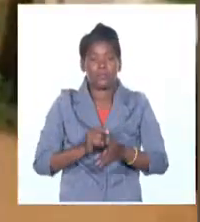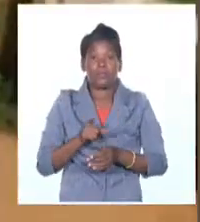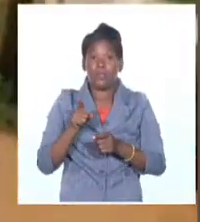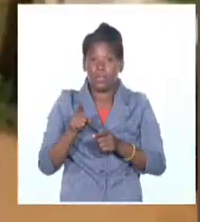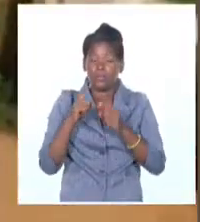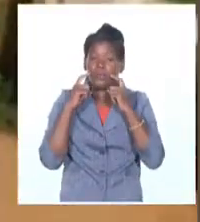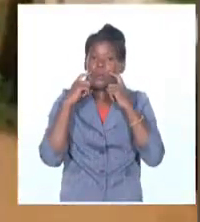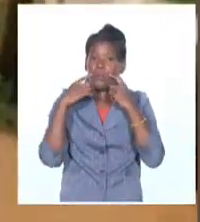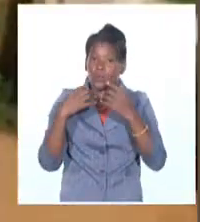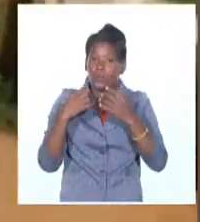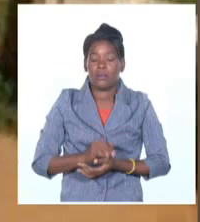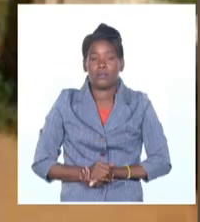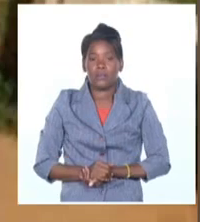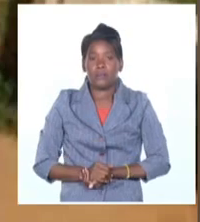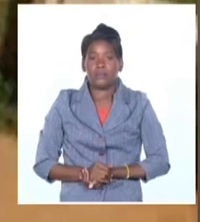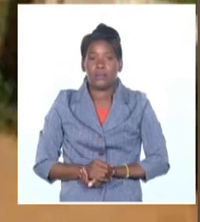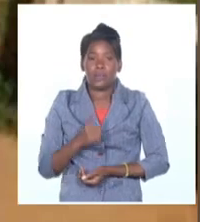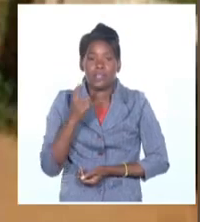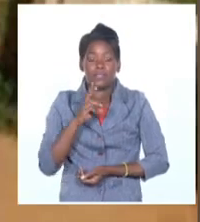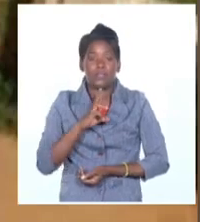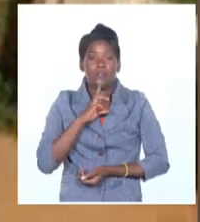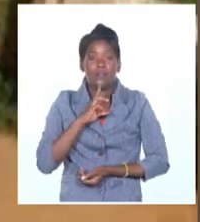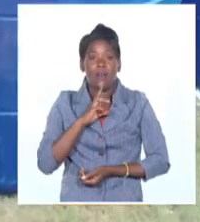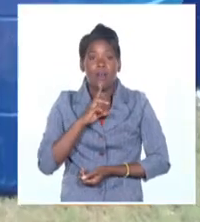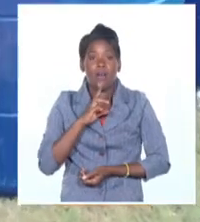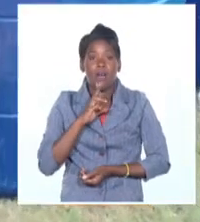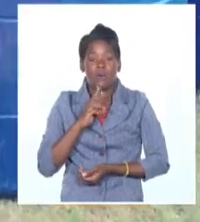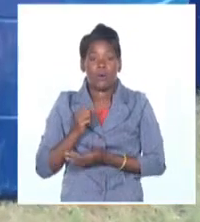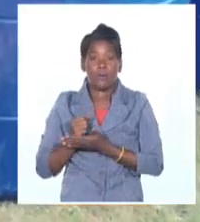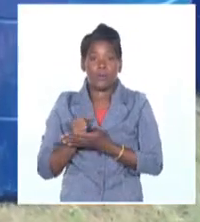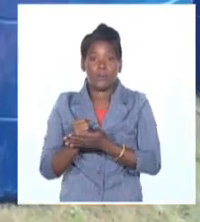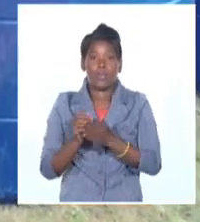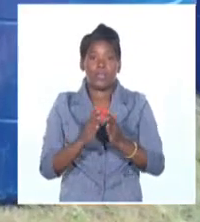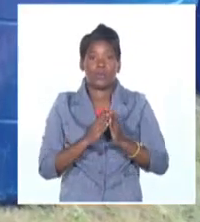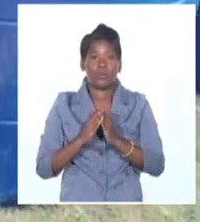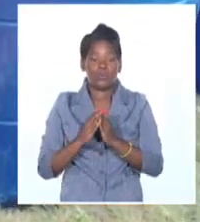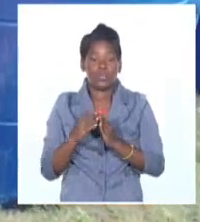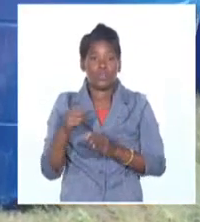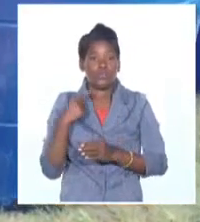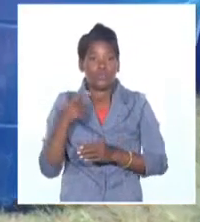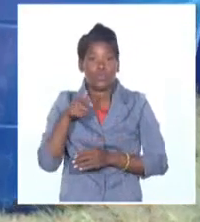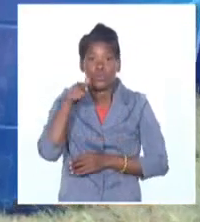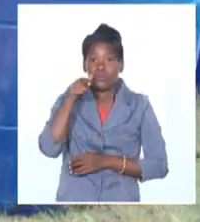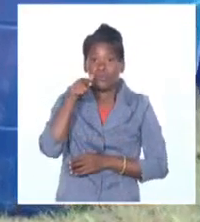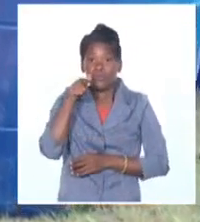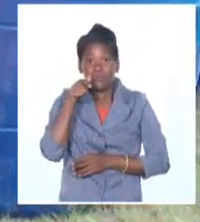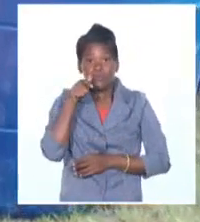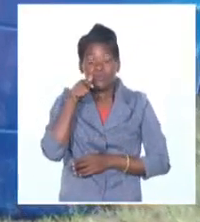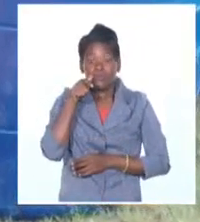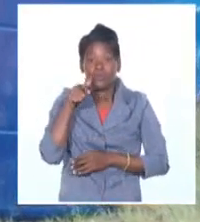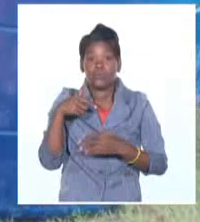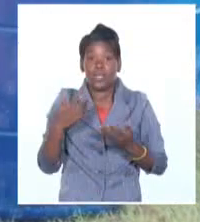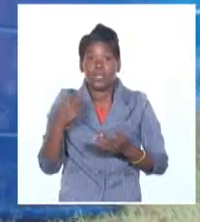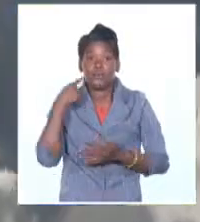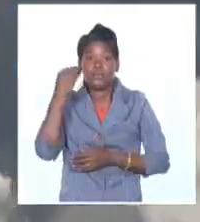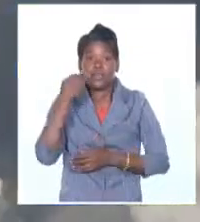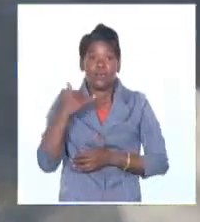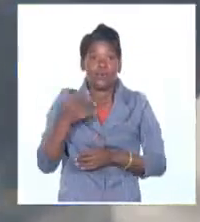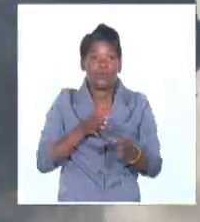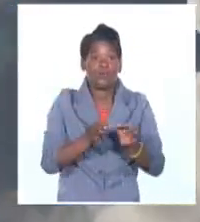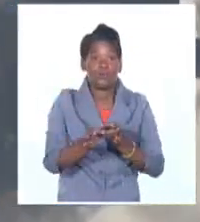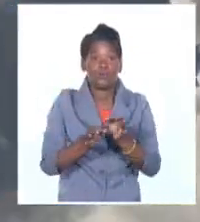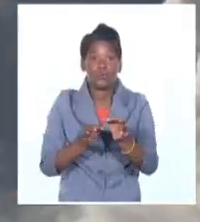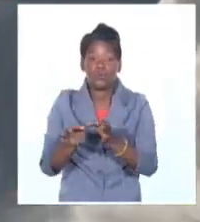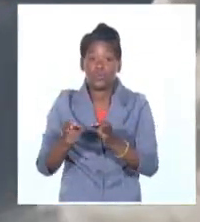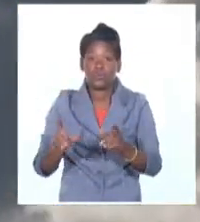como otros de agua y saneamiento en la nación, con constante seguimiento en la máxima dirección del país.